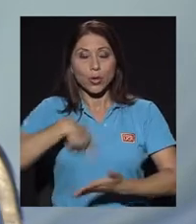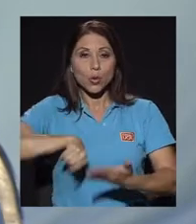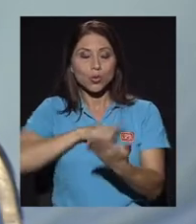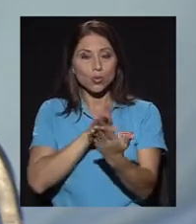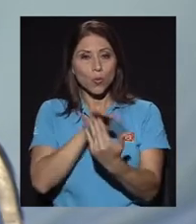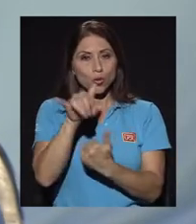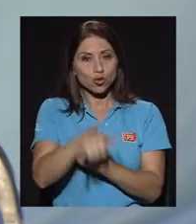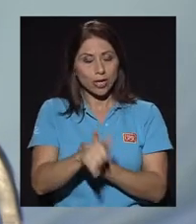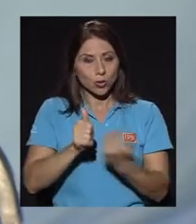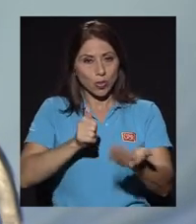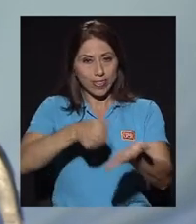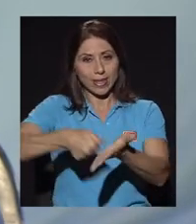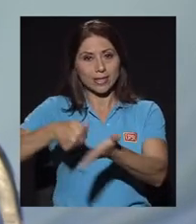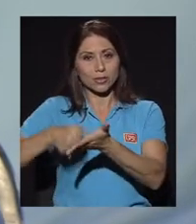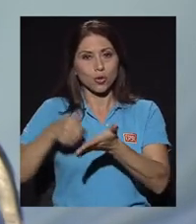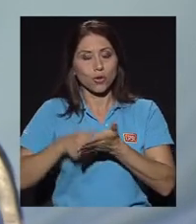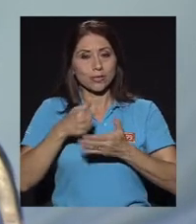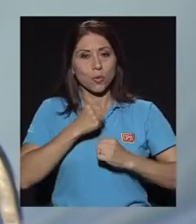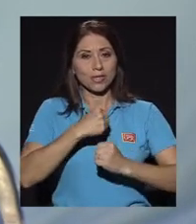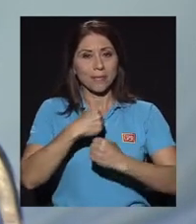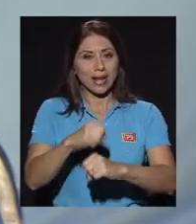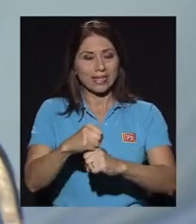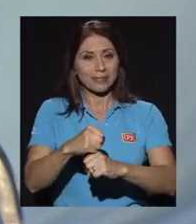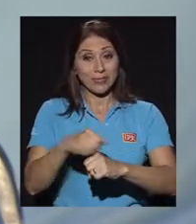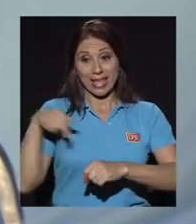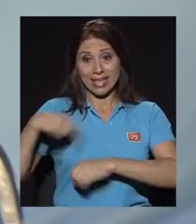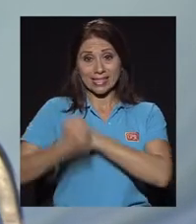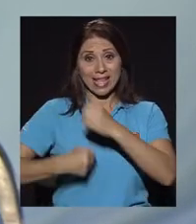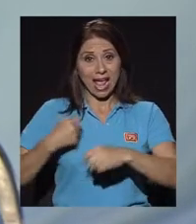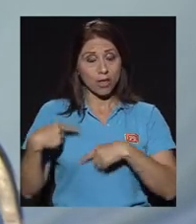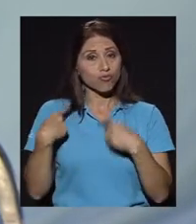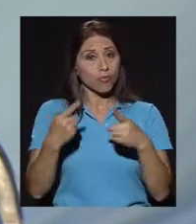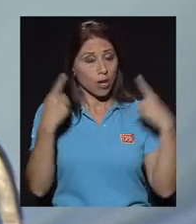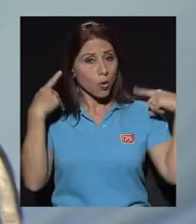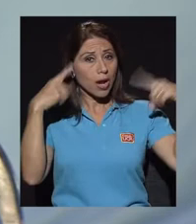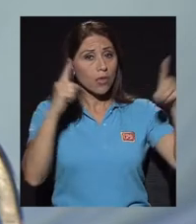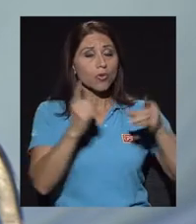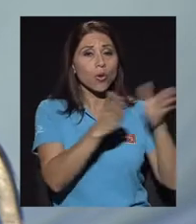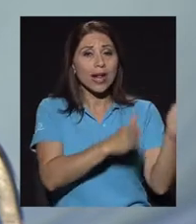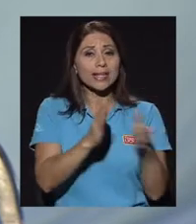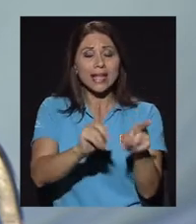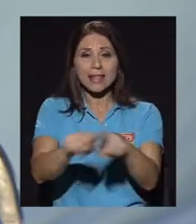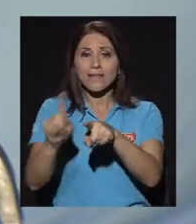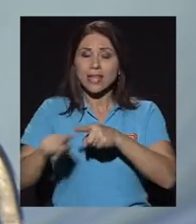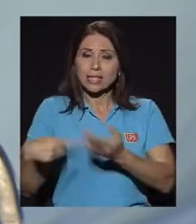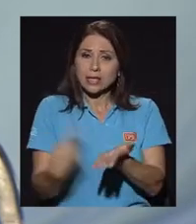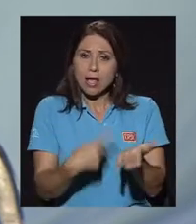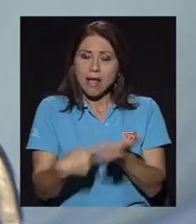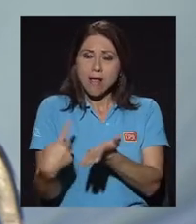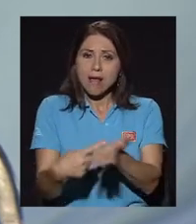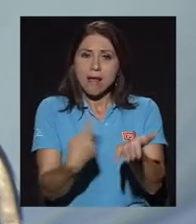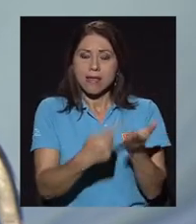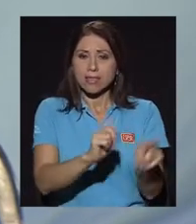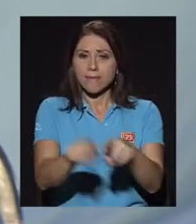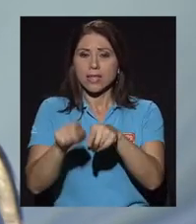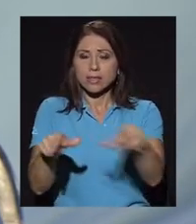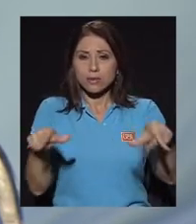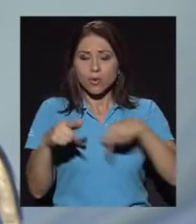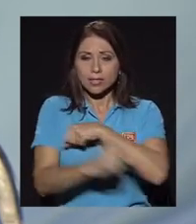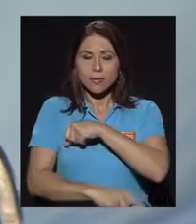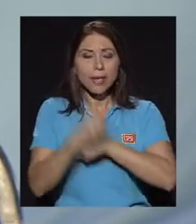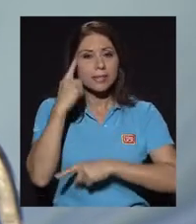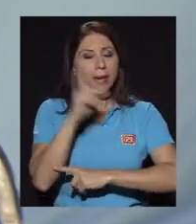Nuestro proyecto de elecciones municipales ha logrado a lo largo de este año organizar numerosos foros en distintas regiones del país